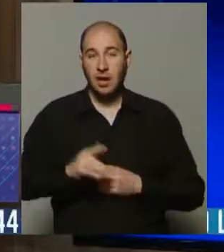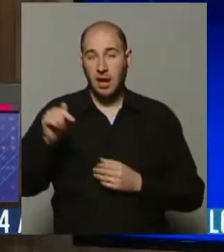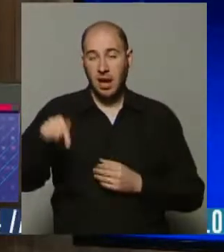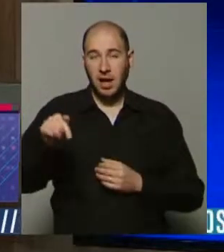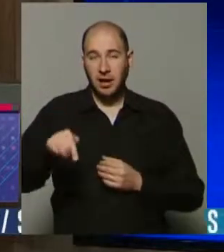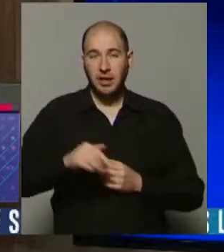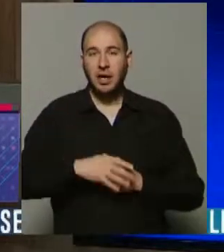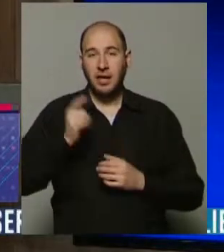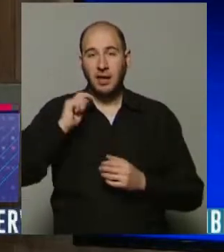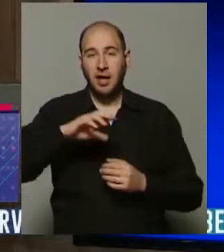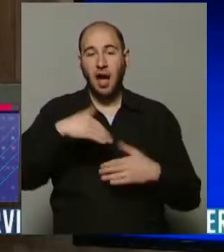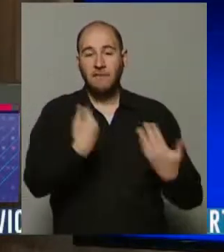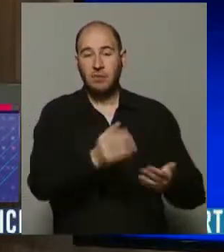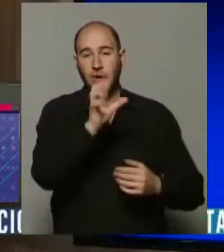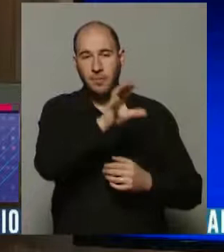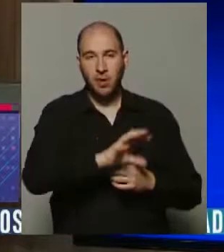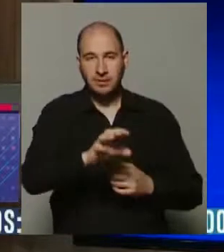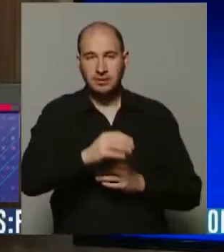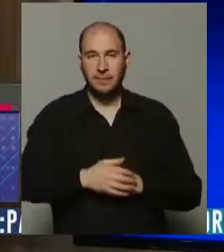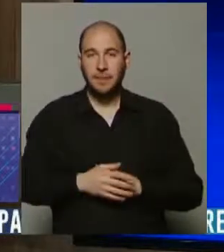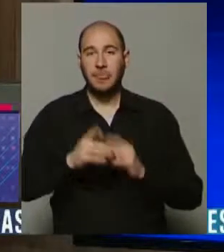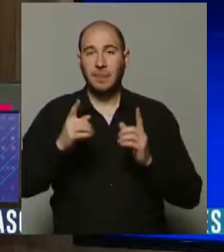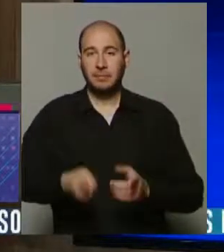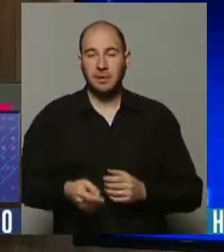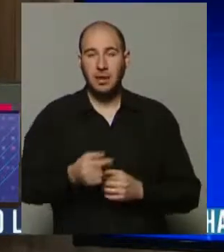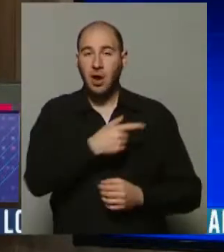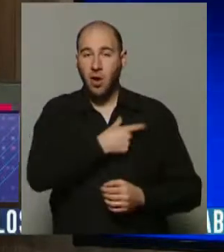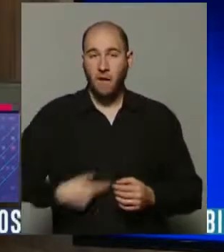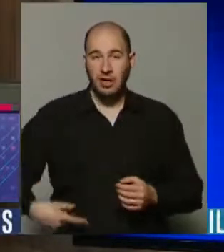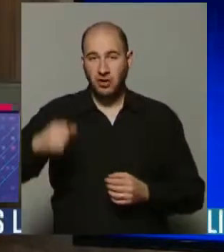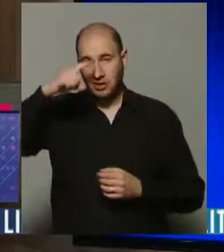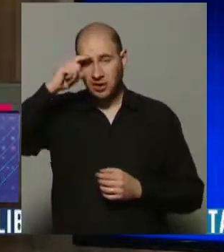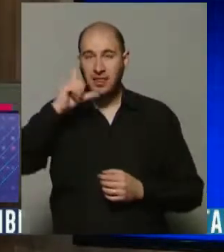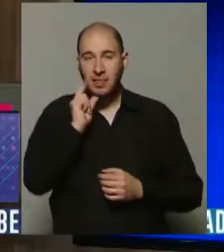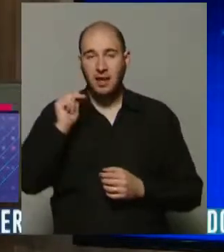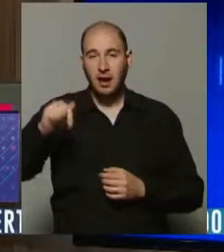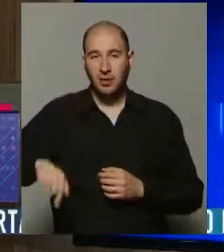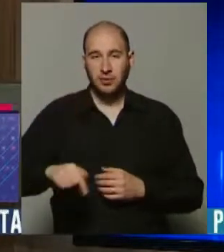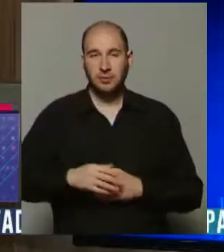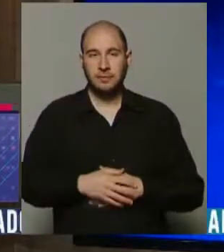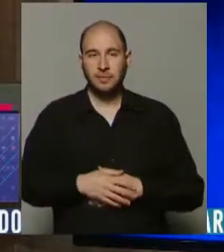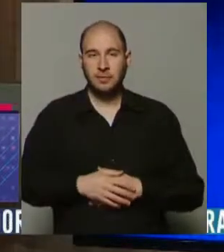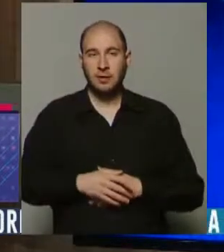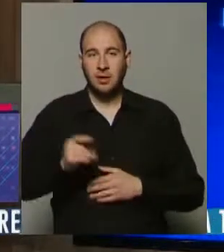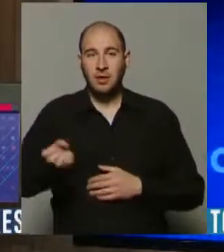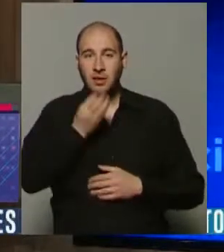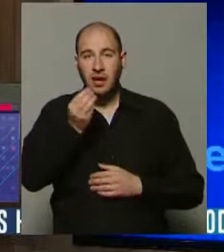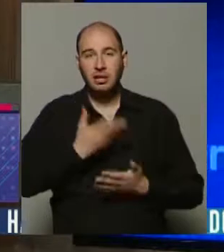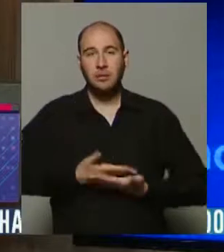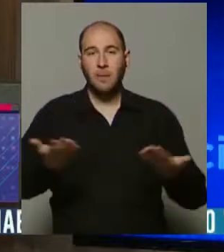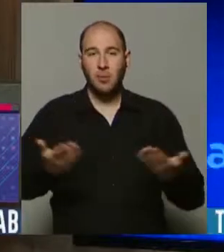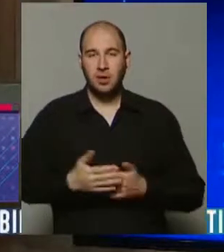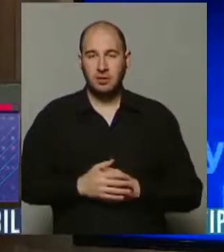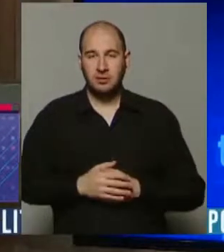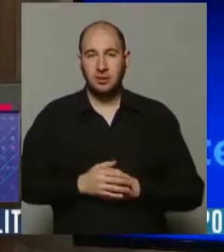vista es un triunfo para las provincias y por el otro lado el Poder Ejecutivo en la jornada de hoy hizo declaraciones públicas